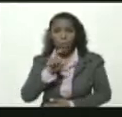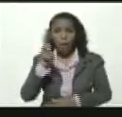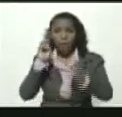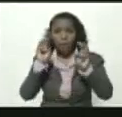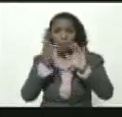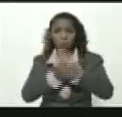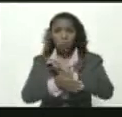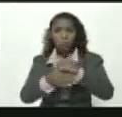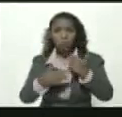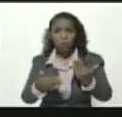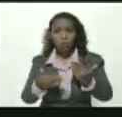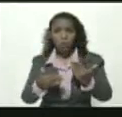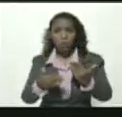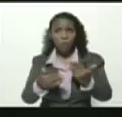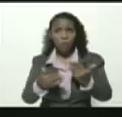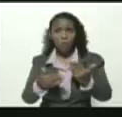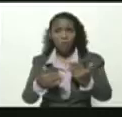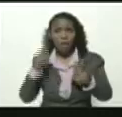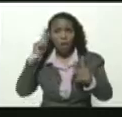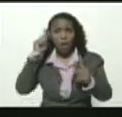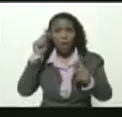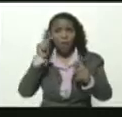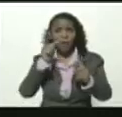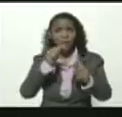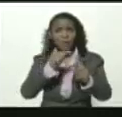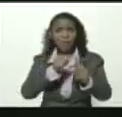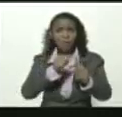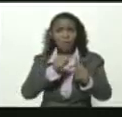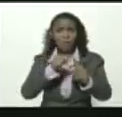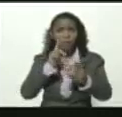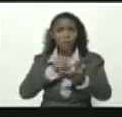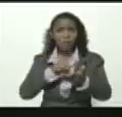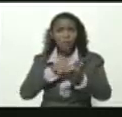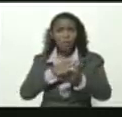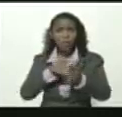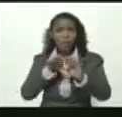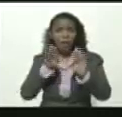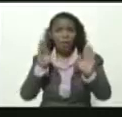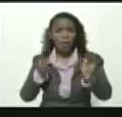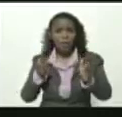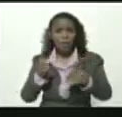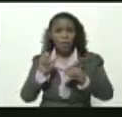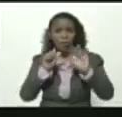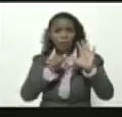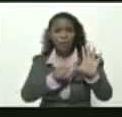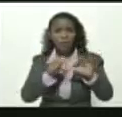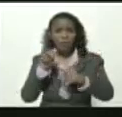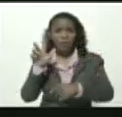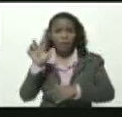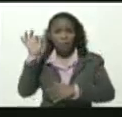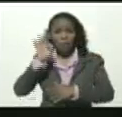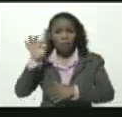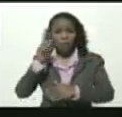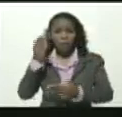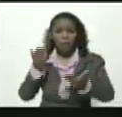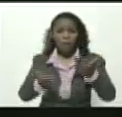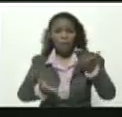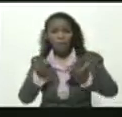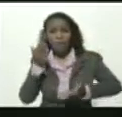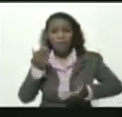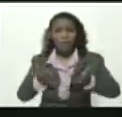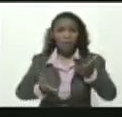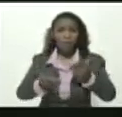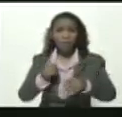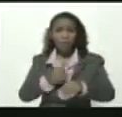relacionada al apartado de los testigos y miembros de mesa. Indicó que va un 63% en el balance que nos indicó hace unos